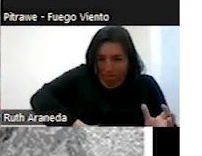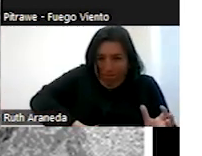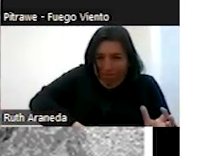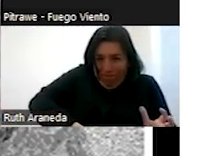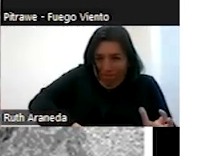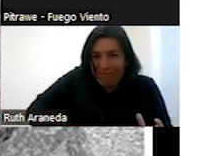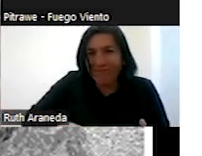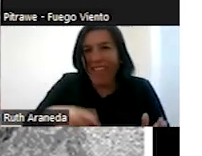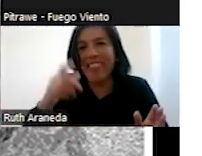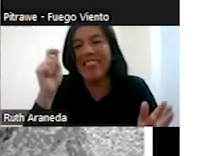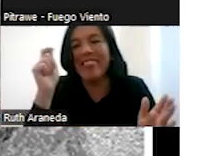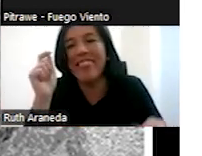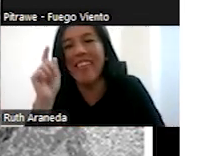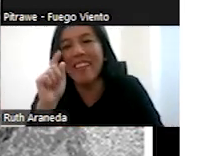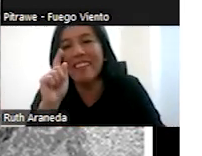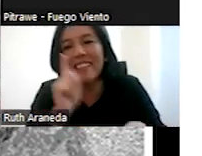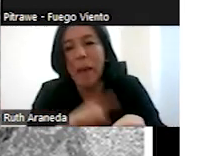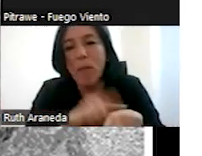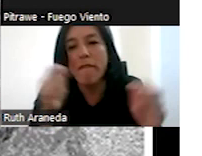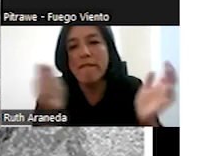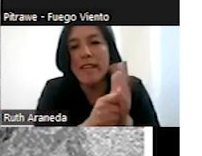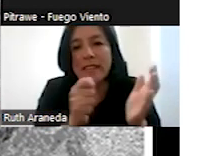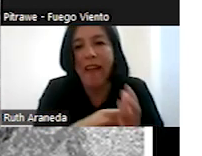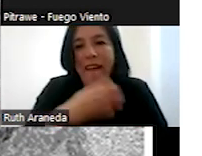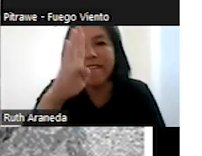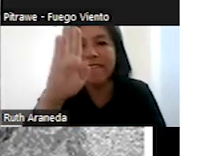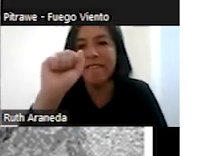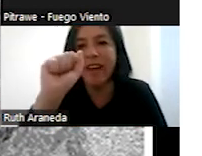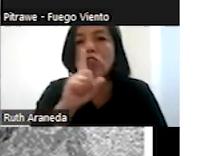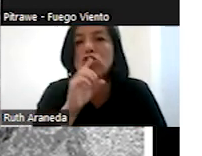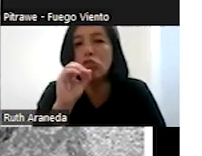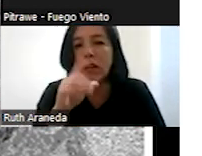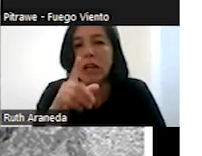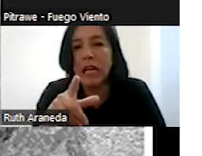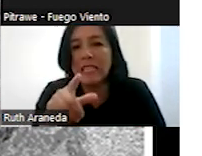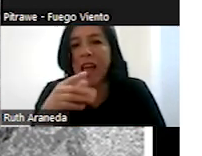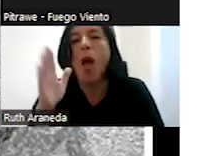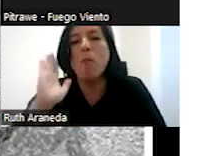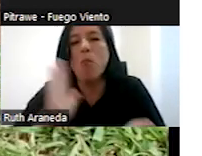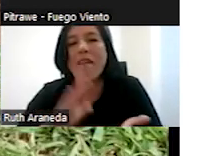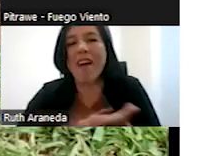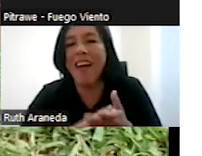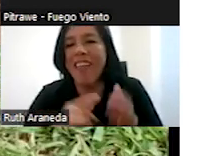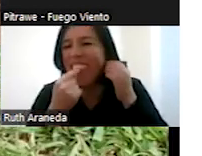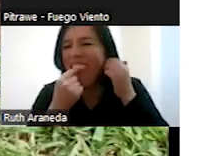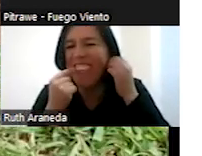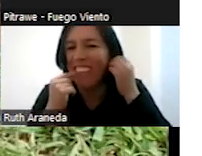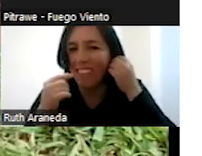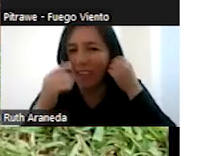porque incluso hay huellas del uso, usó tembetá, quedó marca en los dientes de eso. Un caso excepcional.